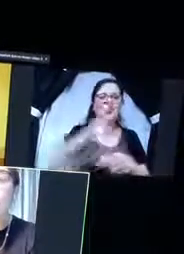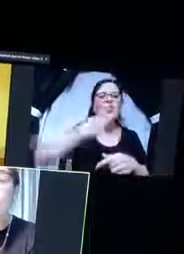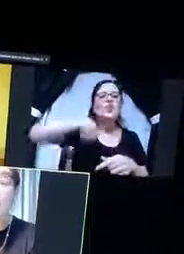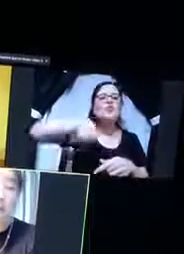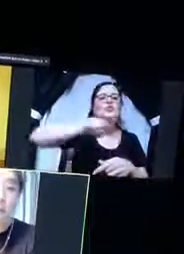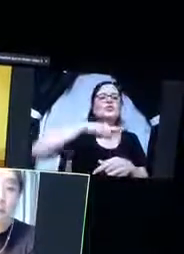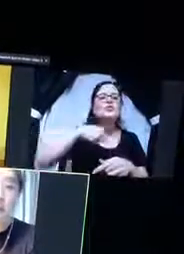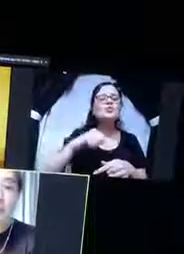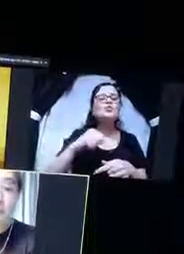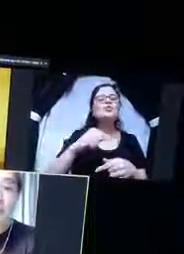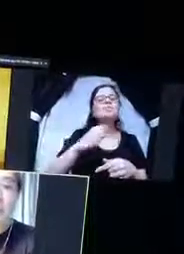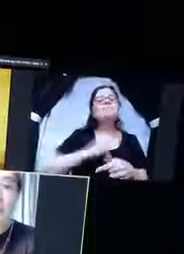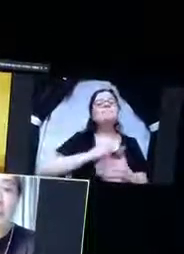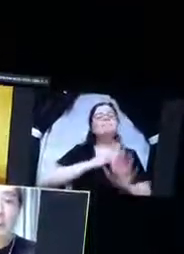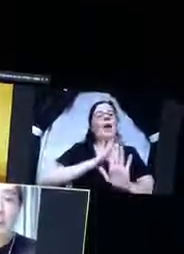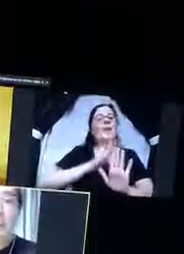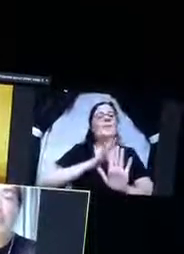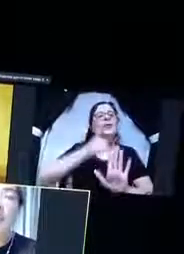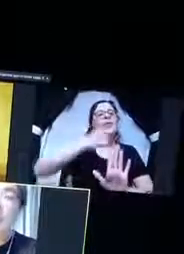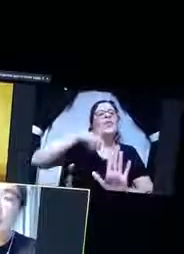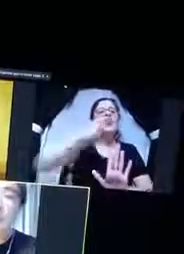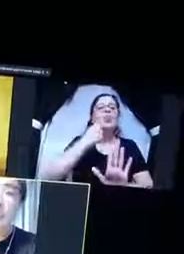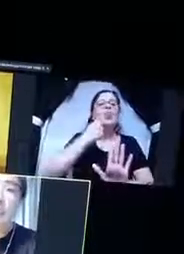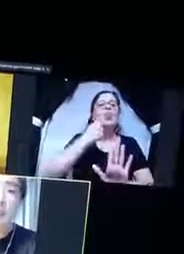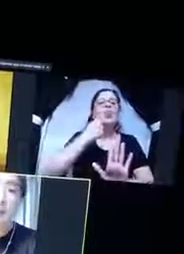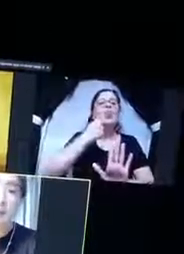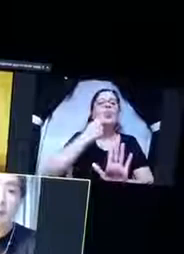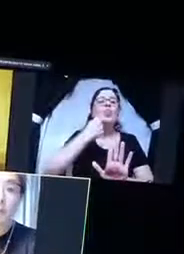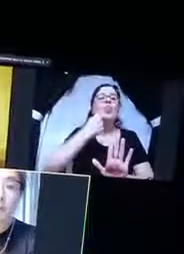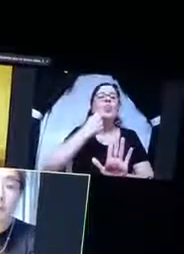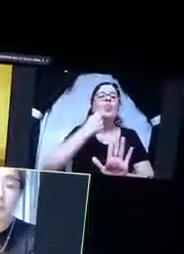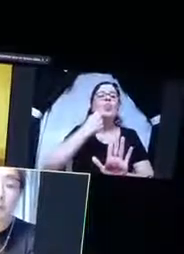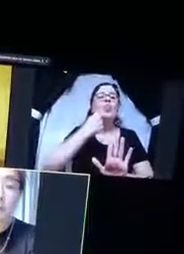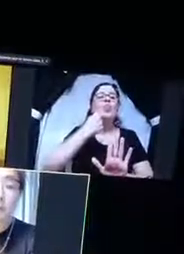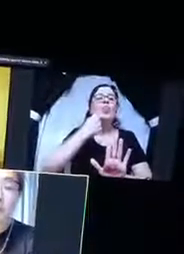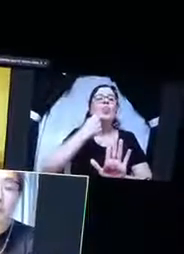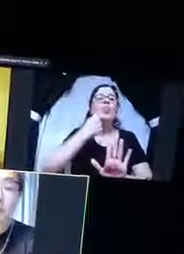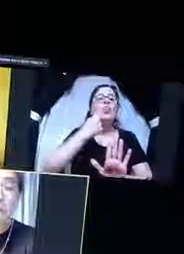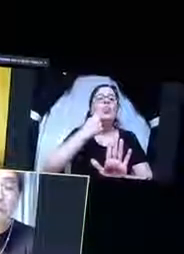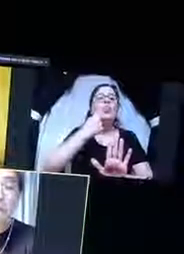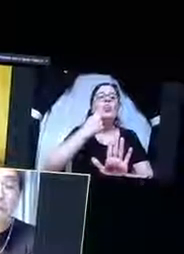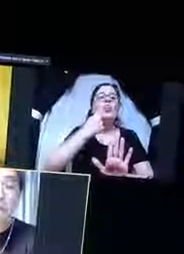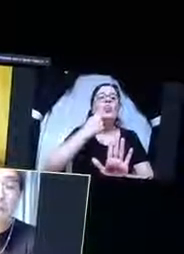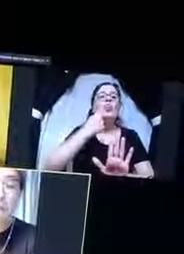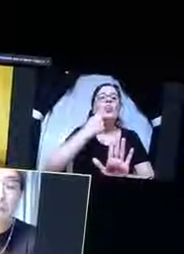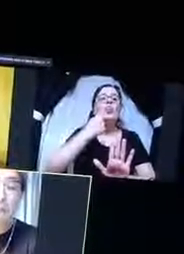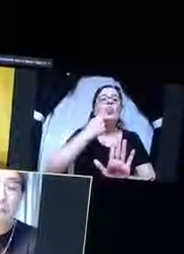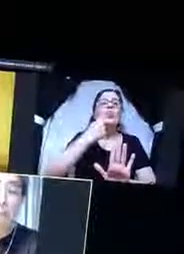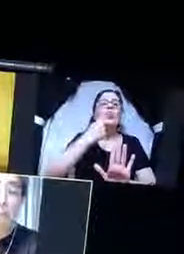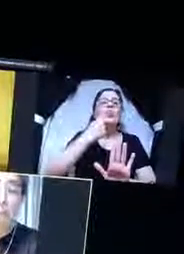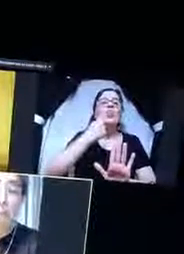espero que hayamos podido responder todas las preguntas. Cualquier cosa, si tienen preguntas específicas, lo dejar